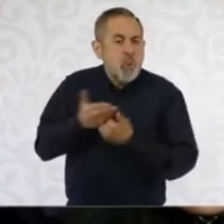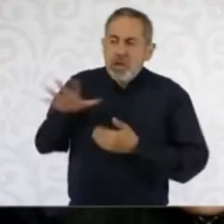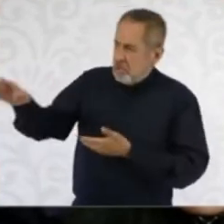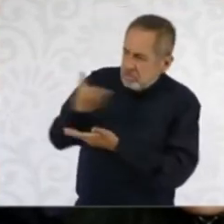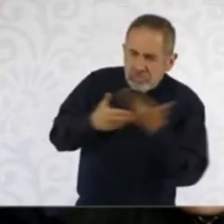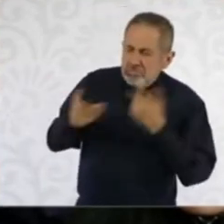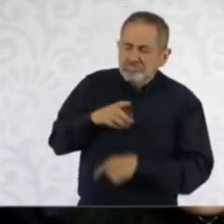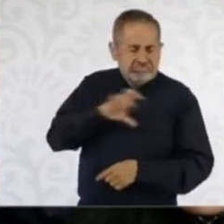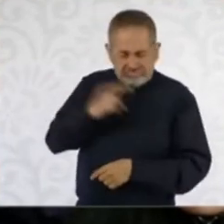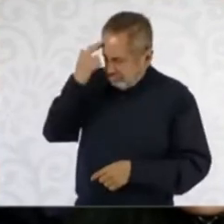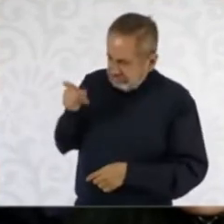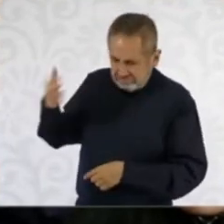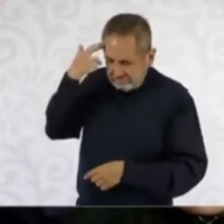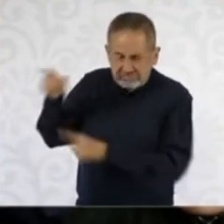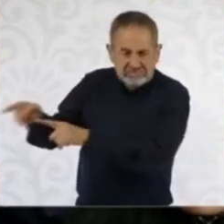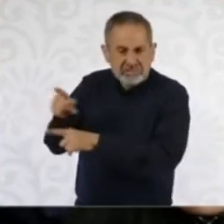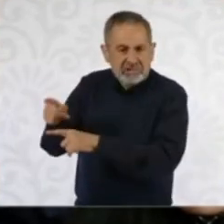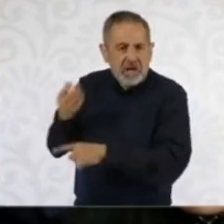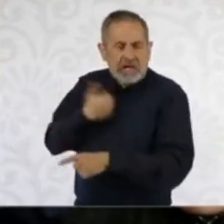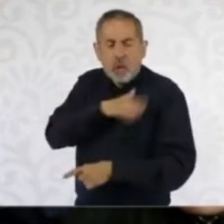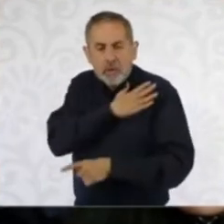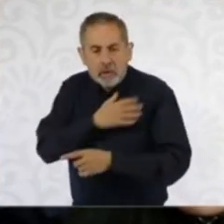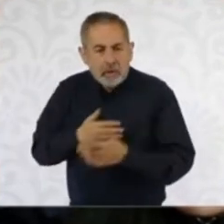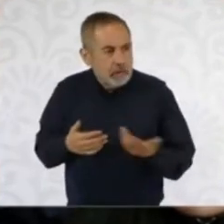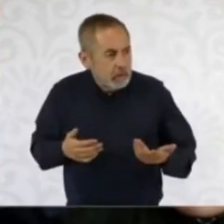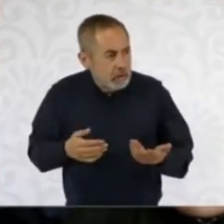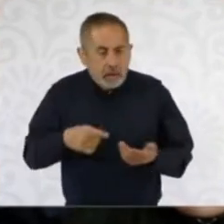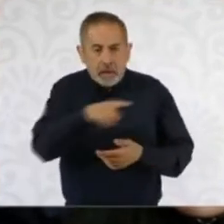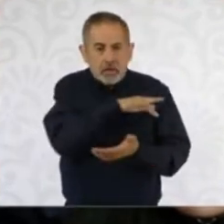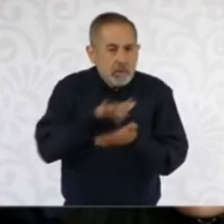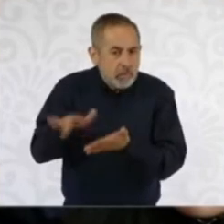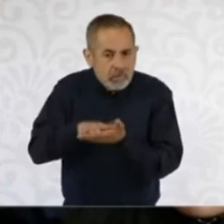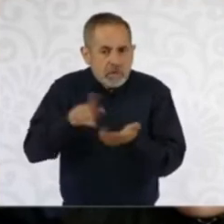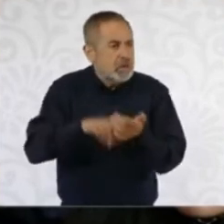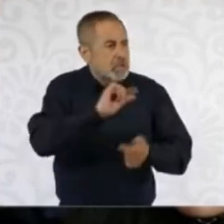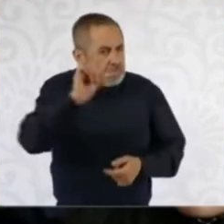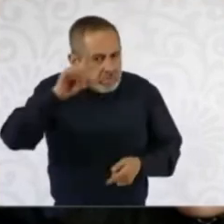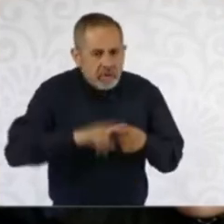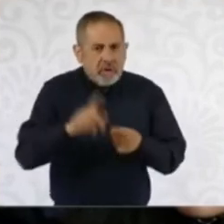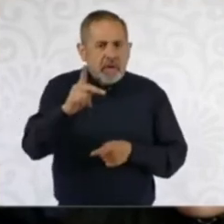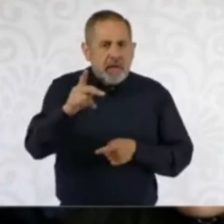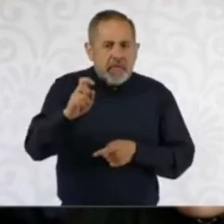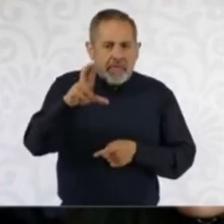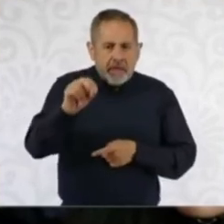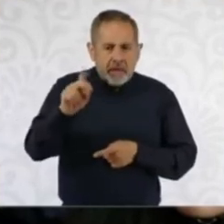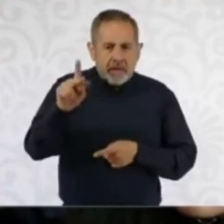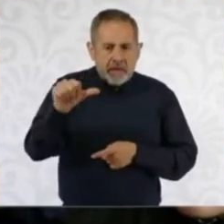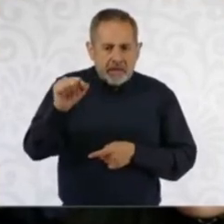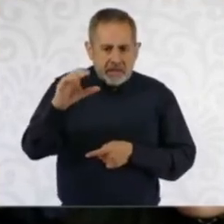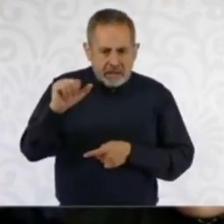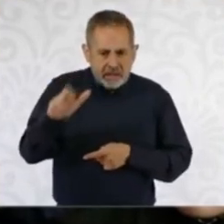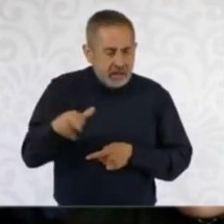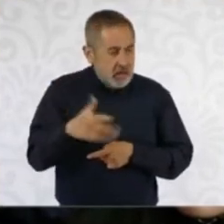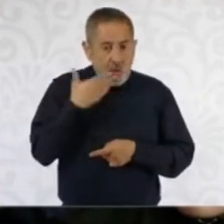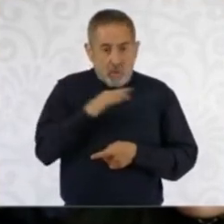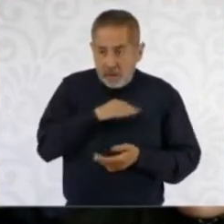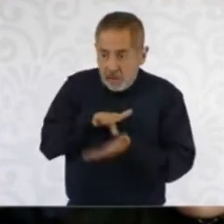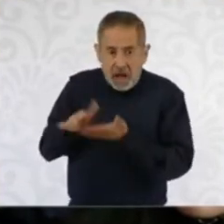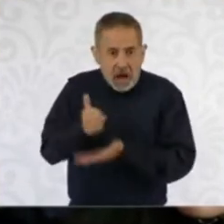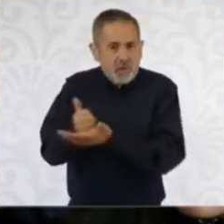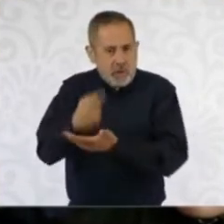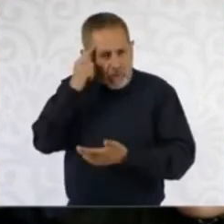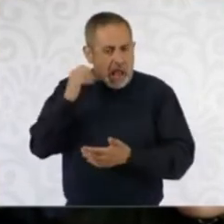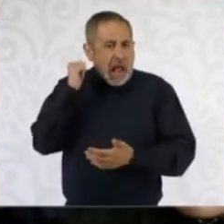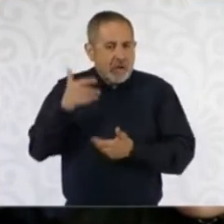con usted? Y pues cree que este tipo de respaldo de figuras como Pedro Pascal puede darle también más